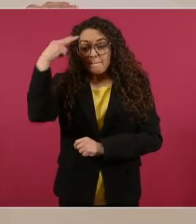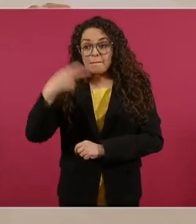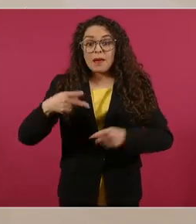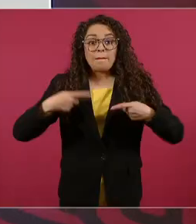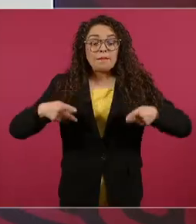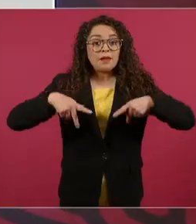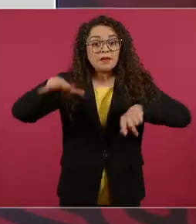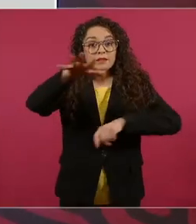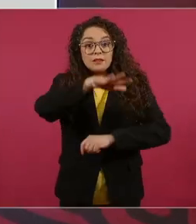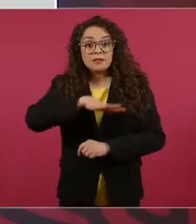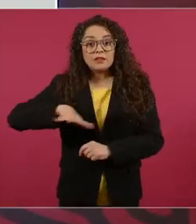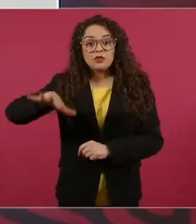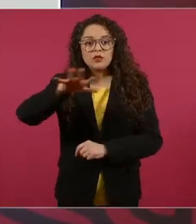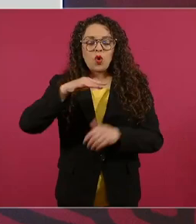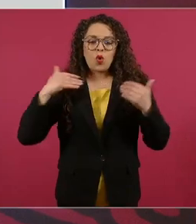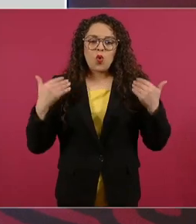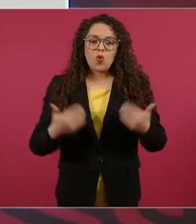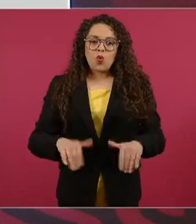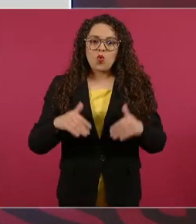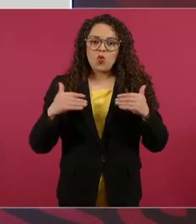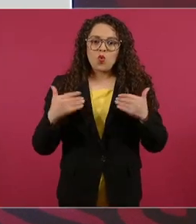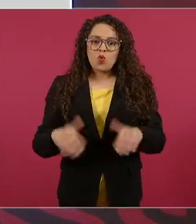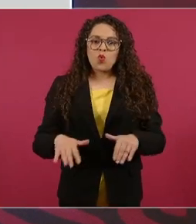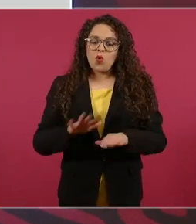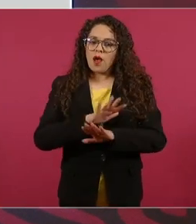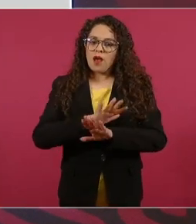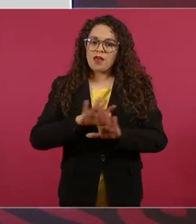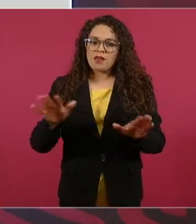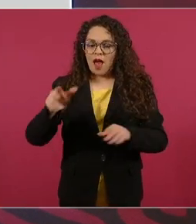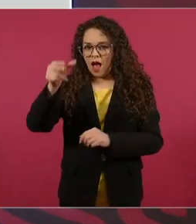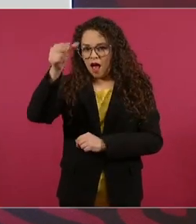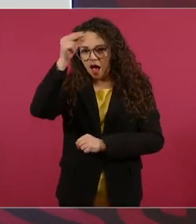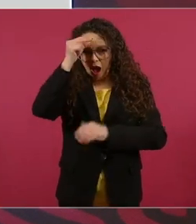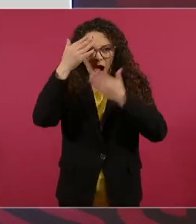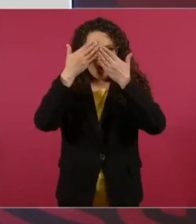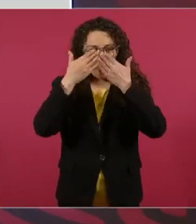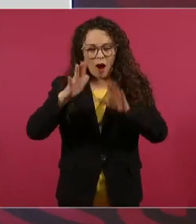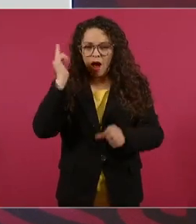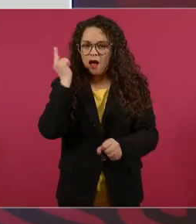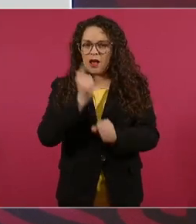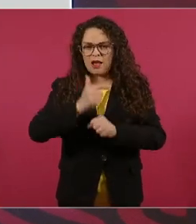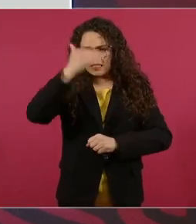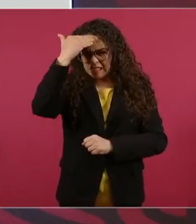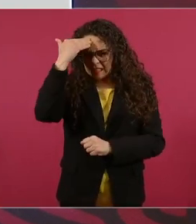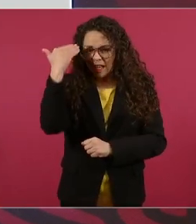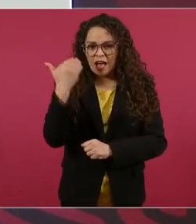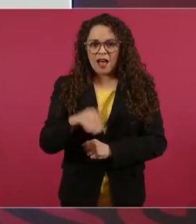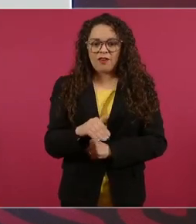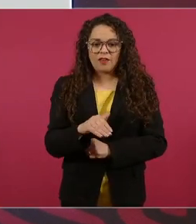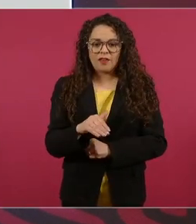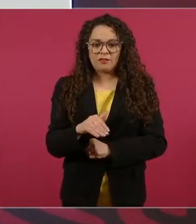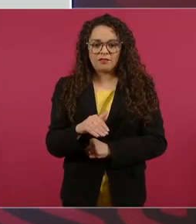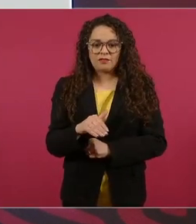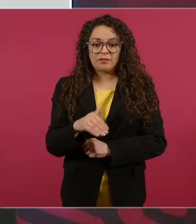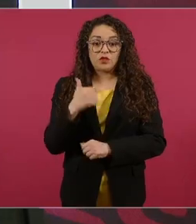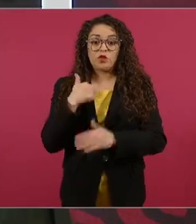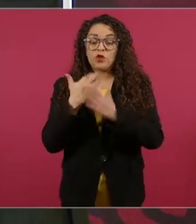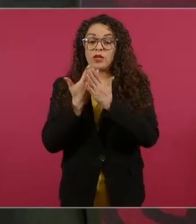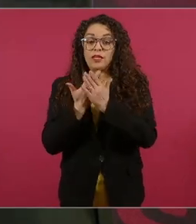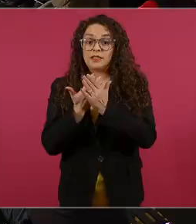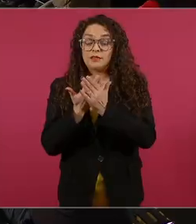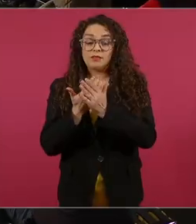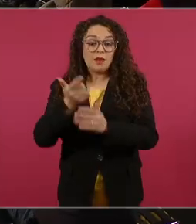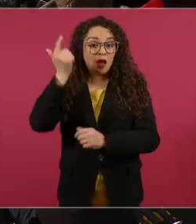mucha pieza y yo espero que esto se termine en el